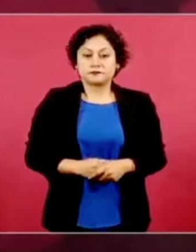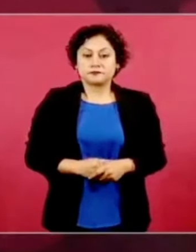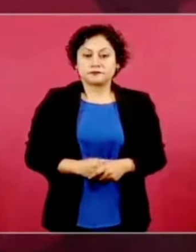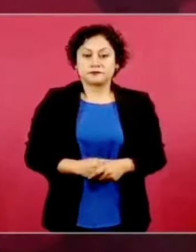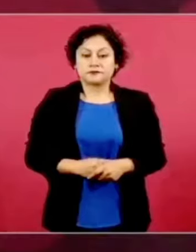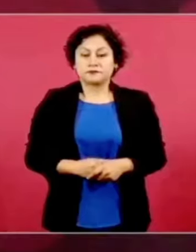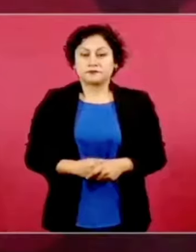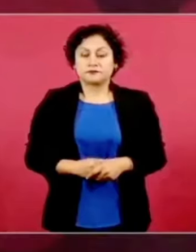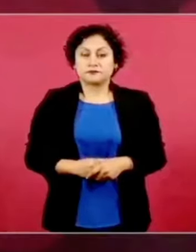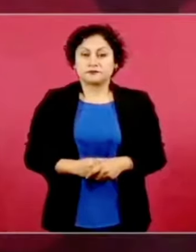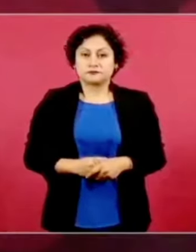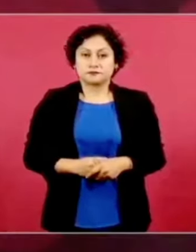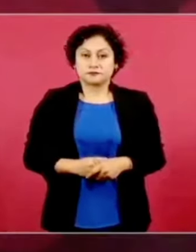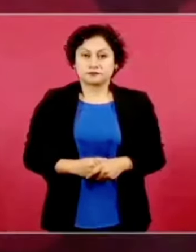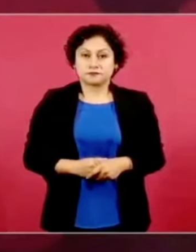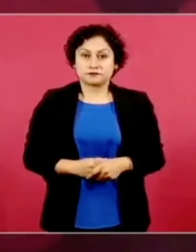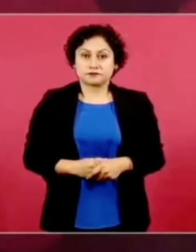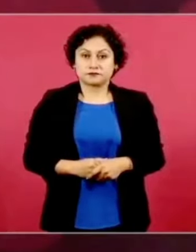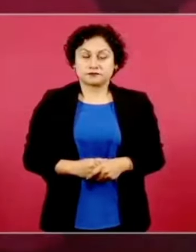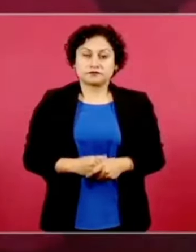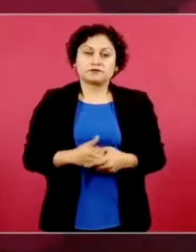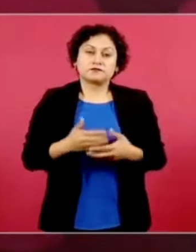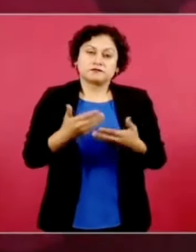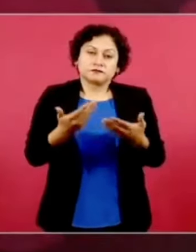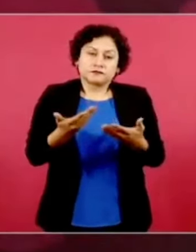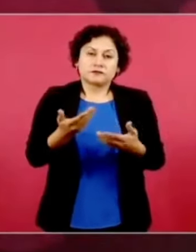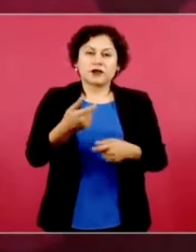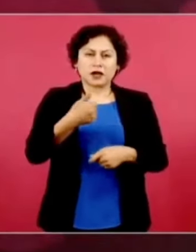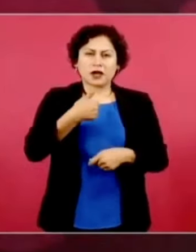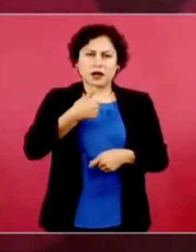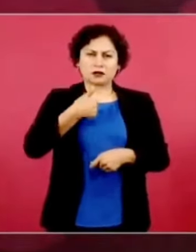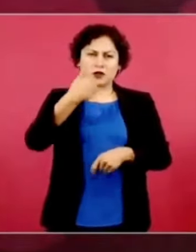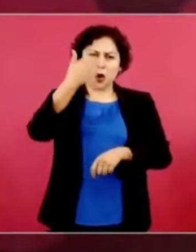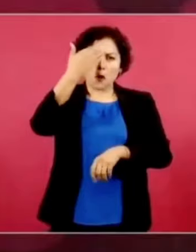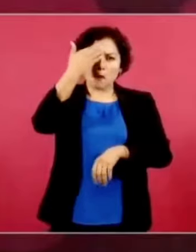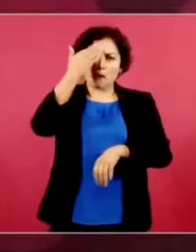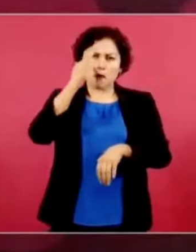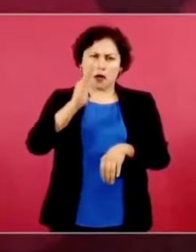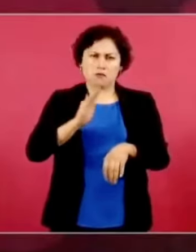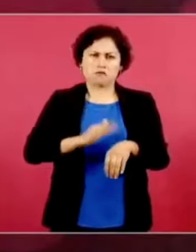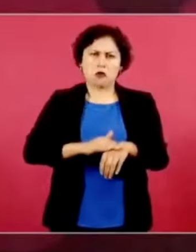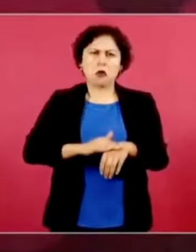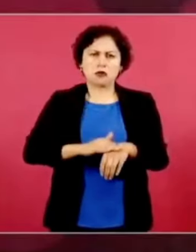uno no olvida, pero sí está uno